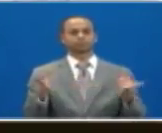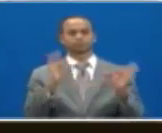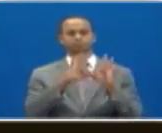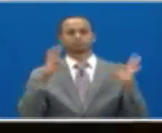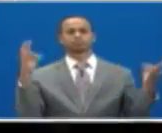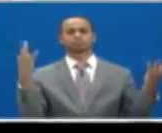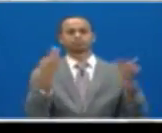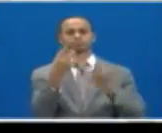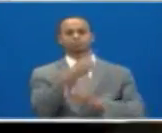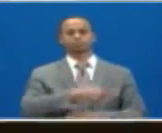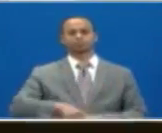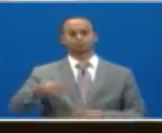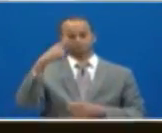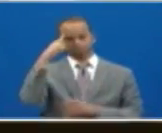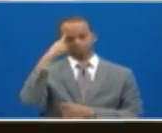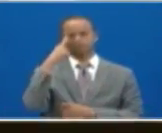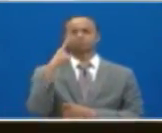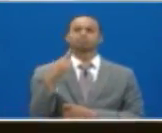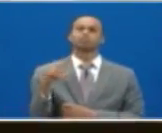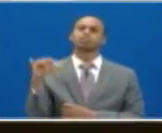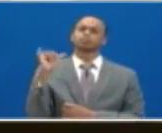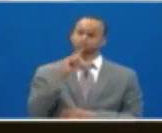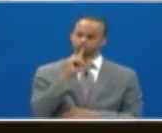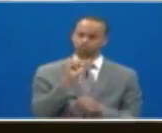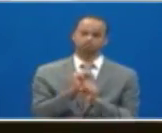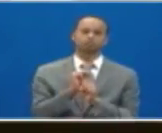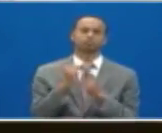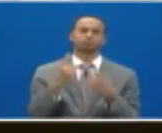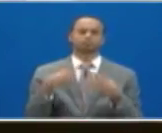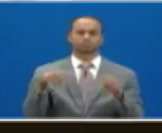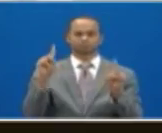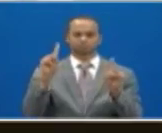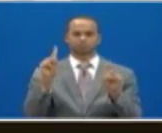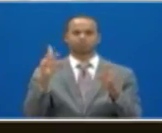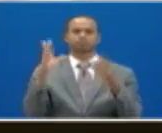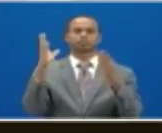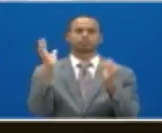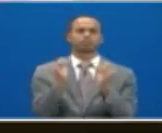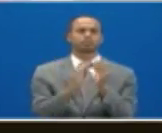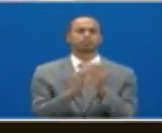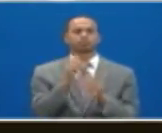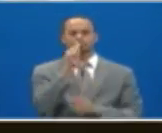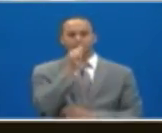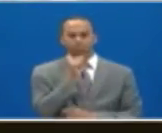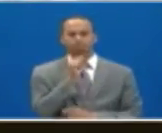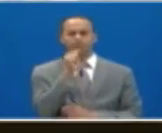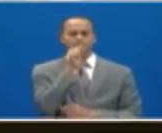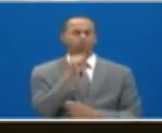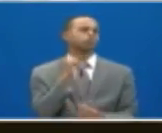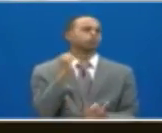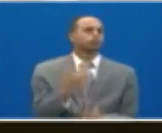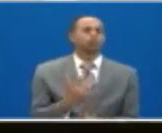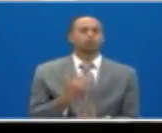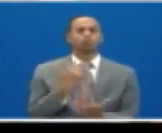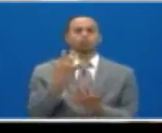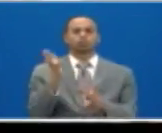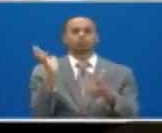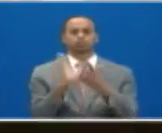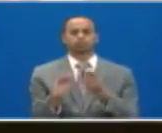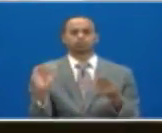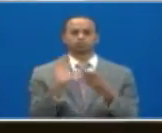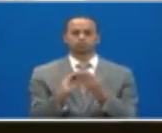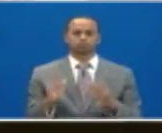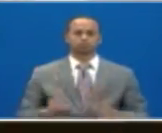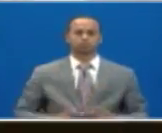han creído que esta vez era cierto. Han esperado con paciencia. Nos han contado sus